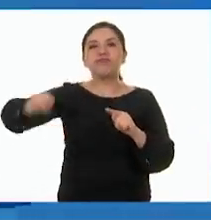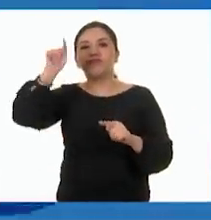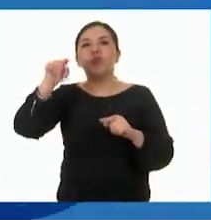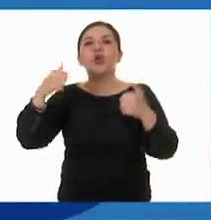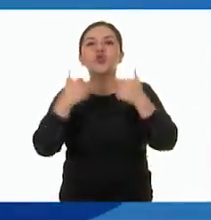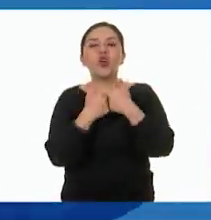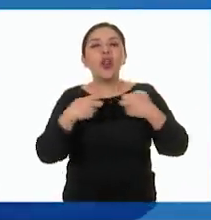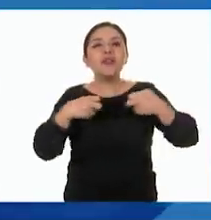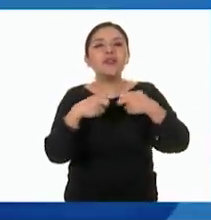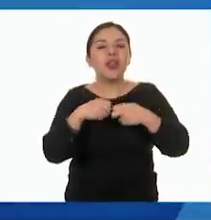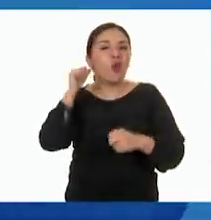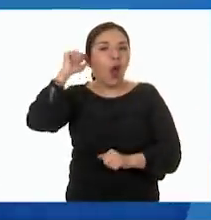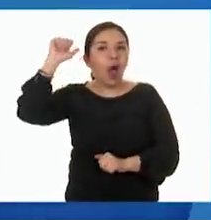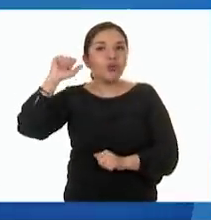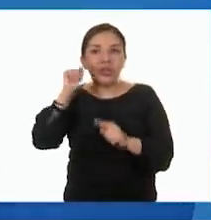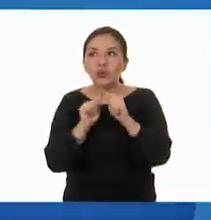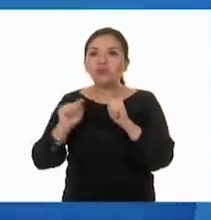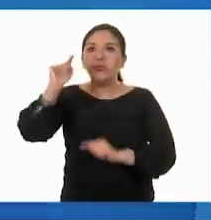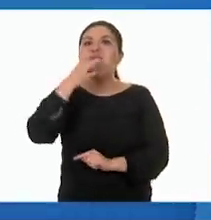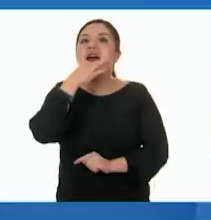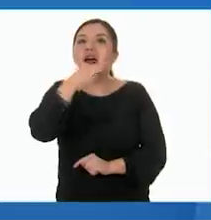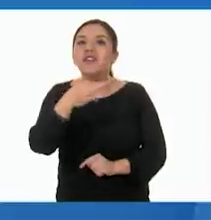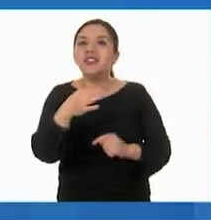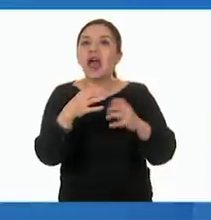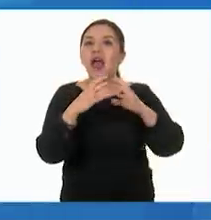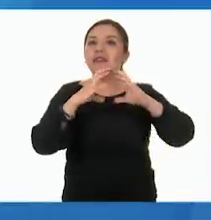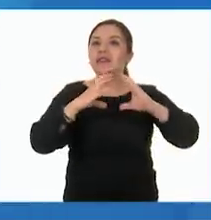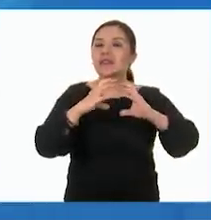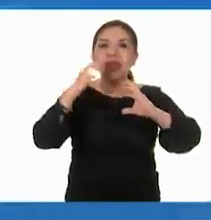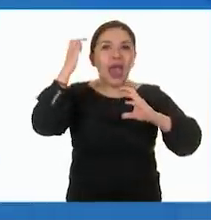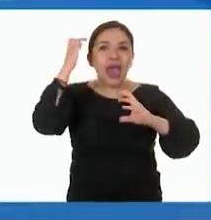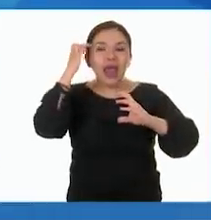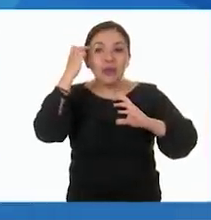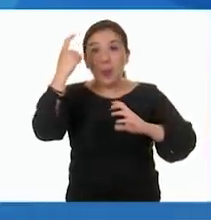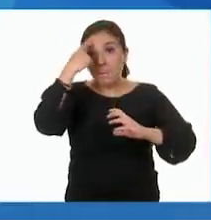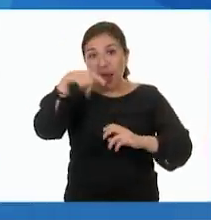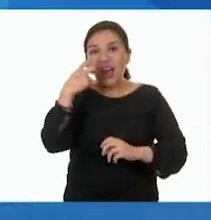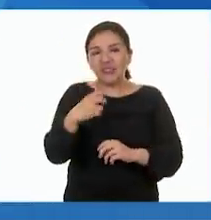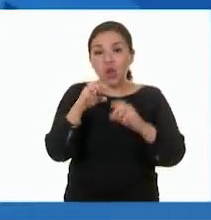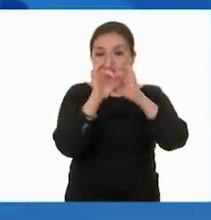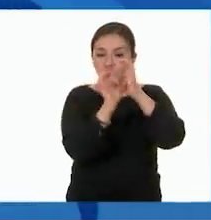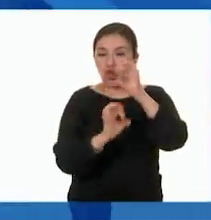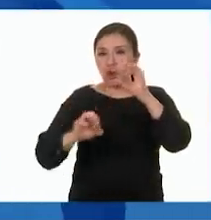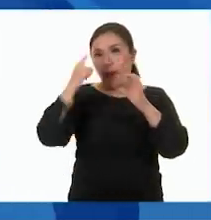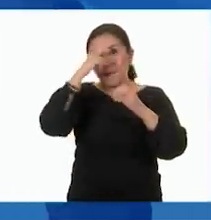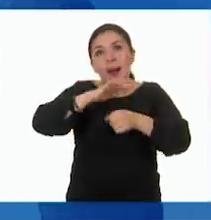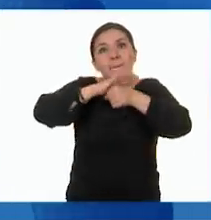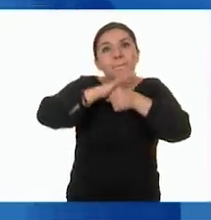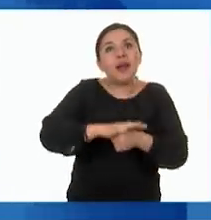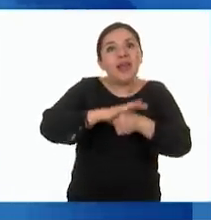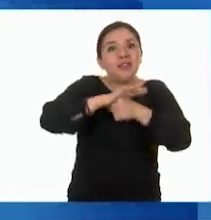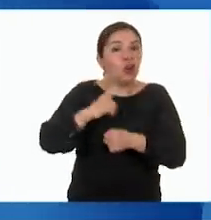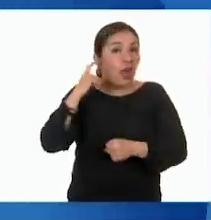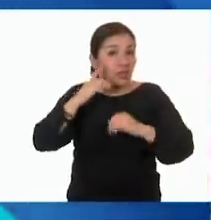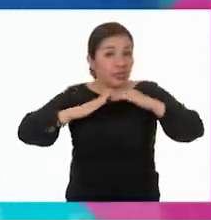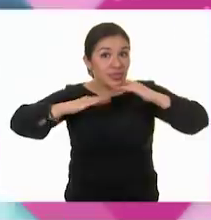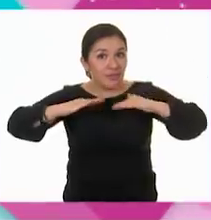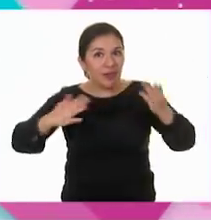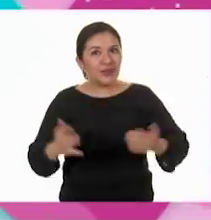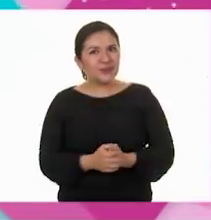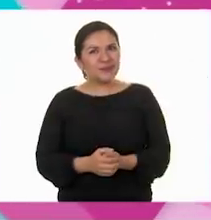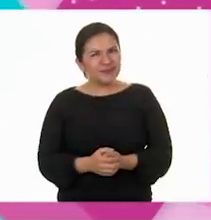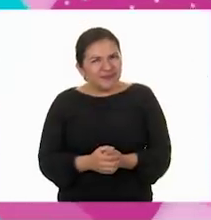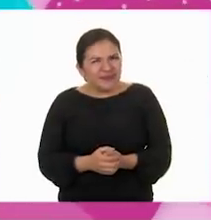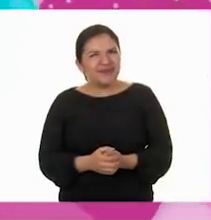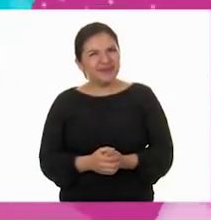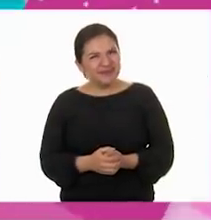el nervio auditivo. Las trompas de Eustaquio se encargan de la presión al tímpano. ¡Oh! ¿Viste? A pesar de